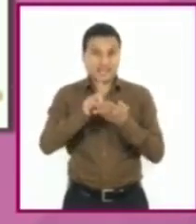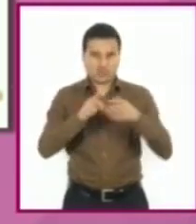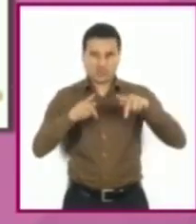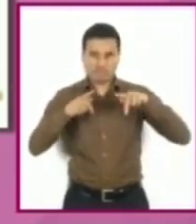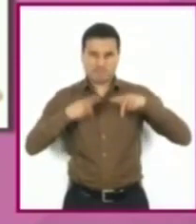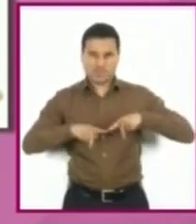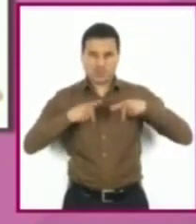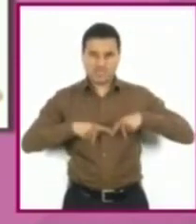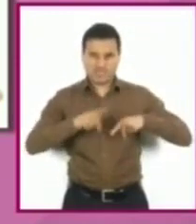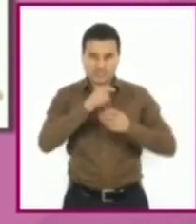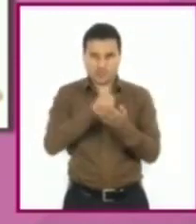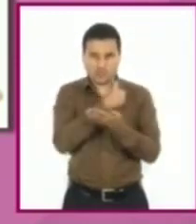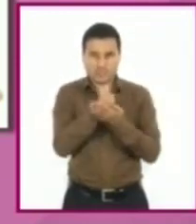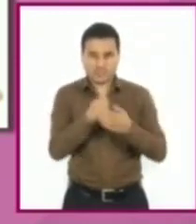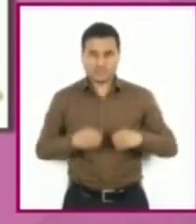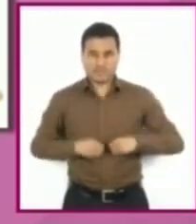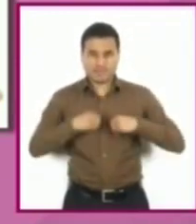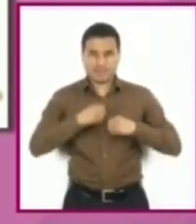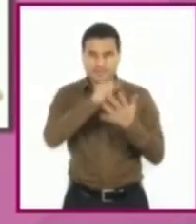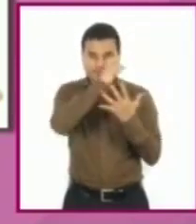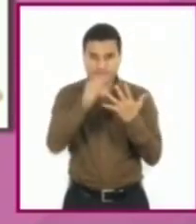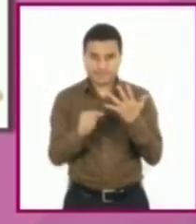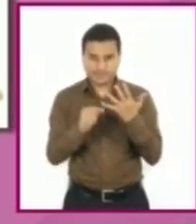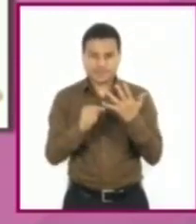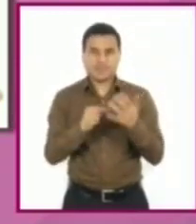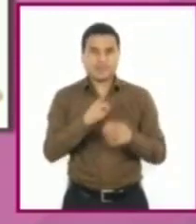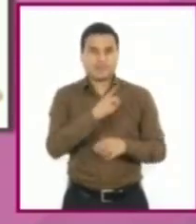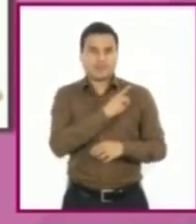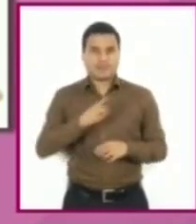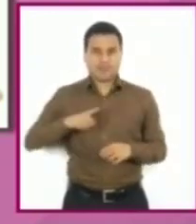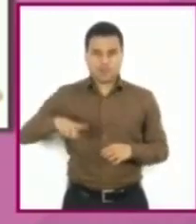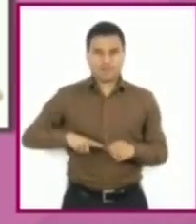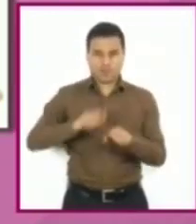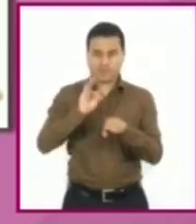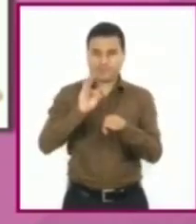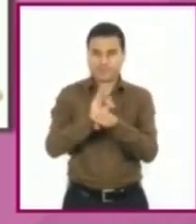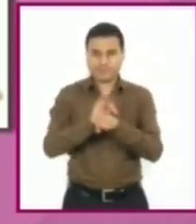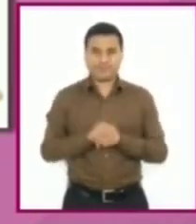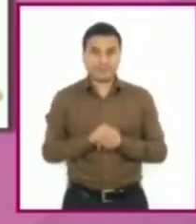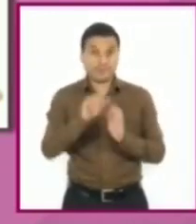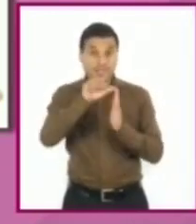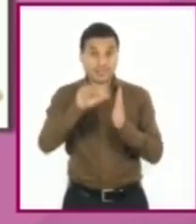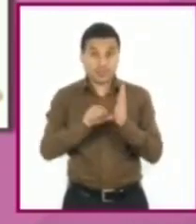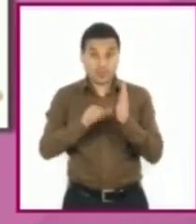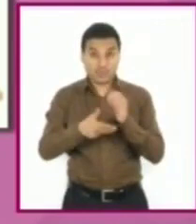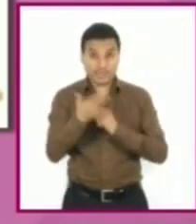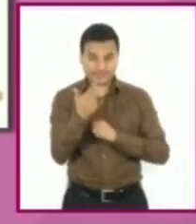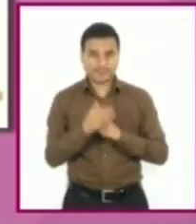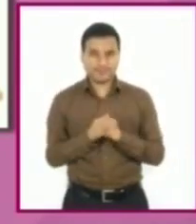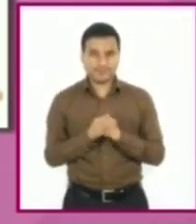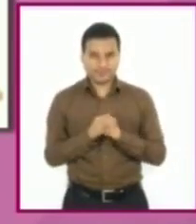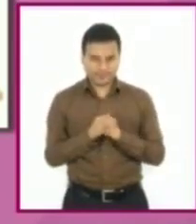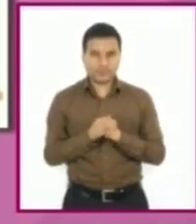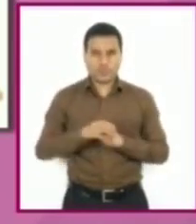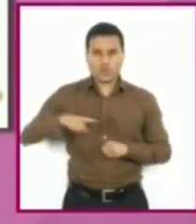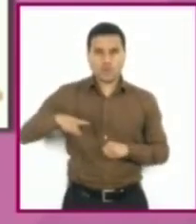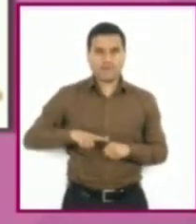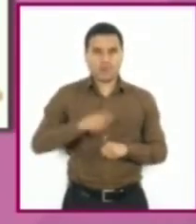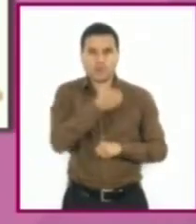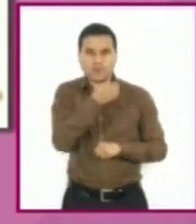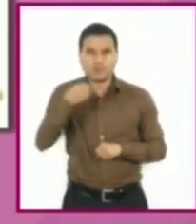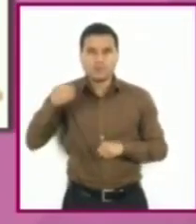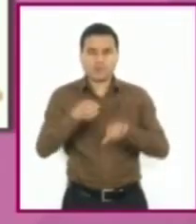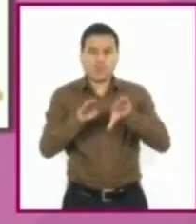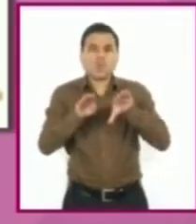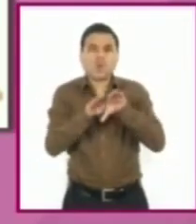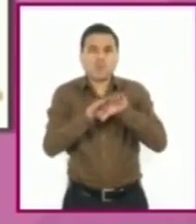y del ciudadano necesita una fuerza pública. Artículo 13. Para la mantención de la fuerza pública y los